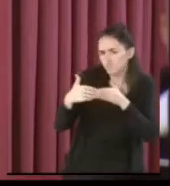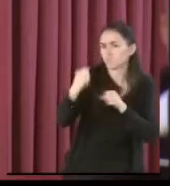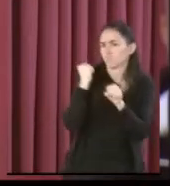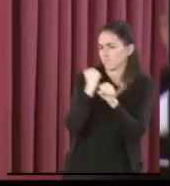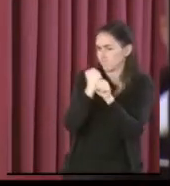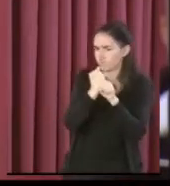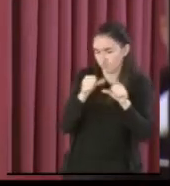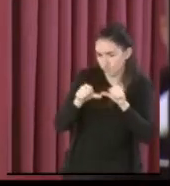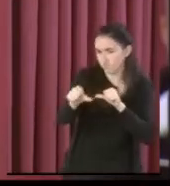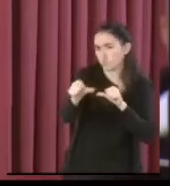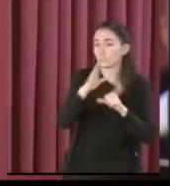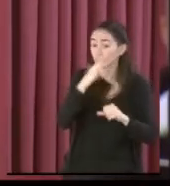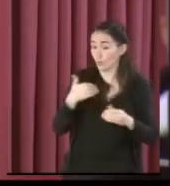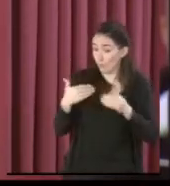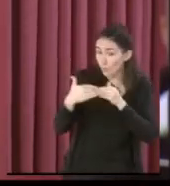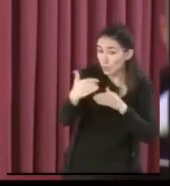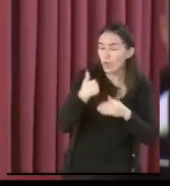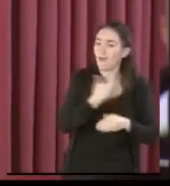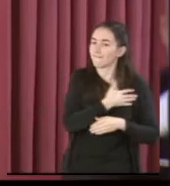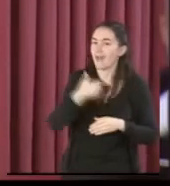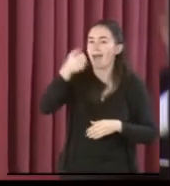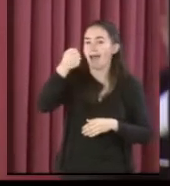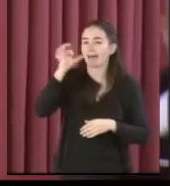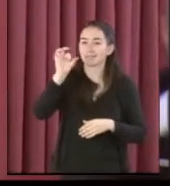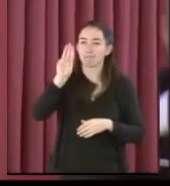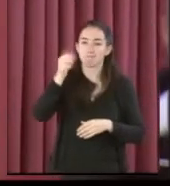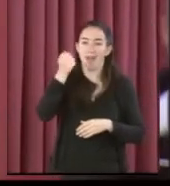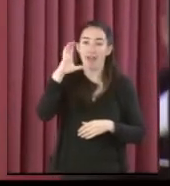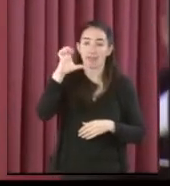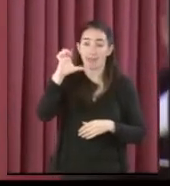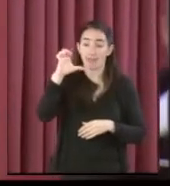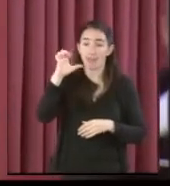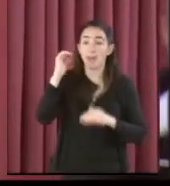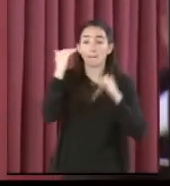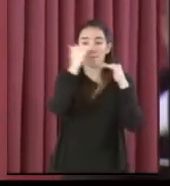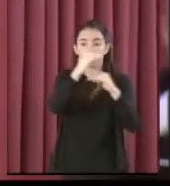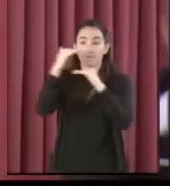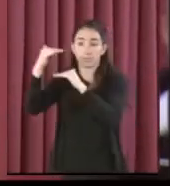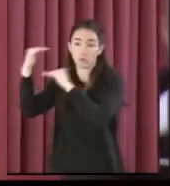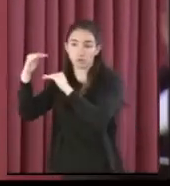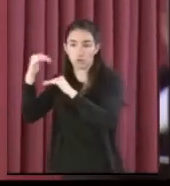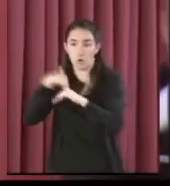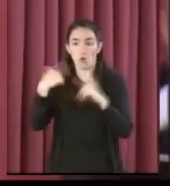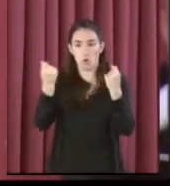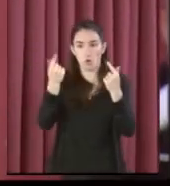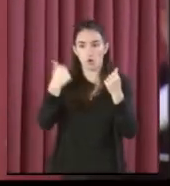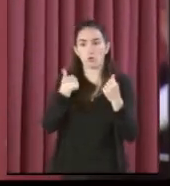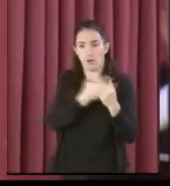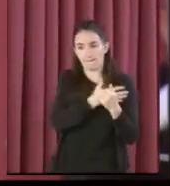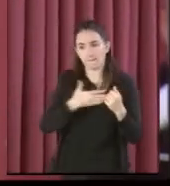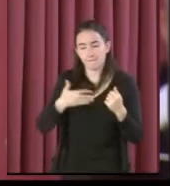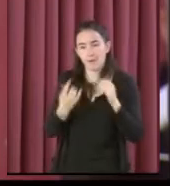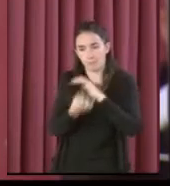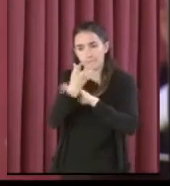vamos a impulsar con ASPACE el proyecto de pisos piloto para 12 logroñeses mediante la cesión de 4 viviendas de propiedad